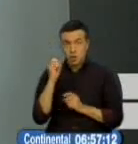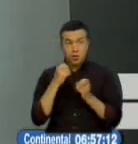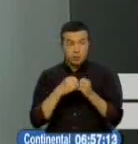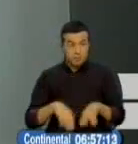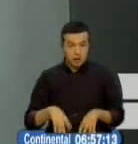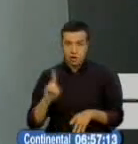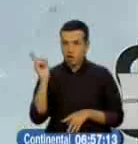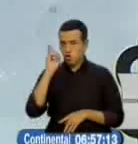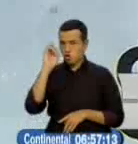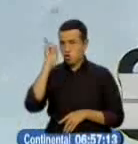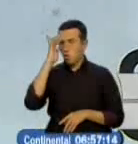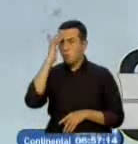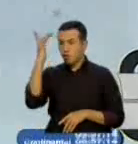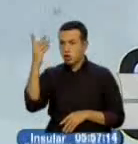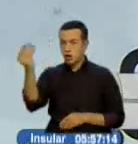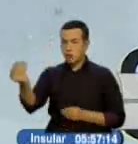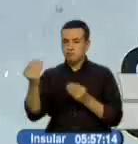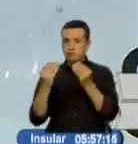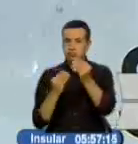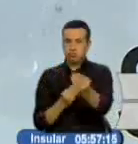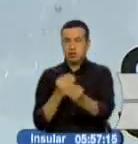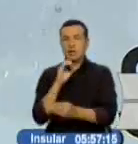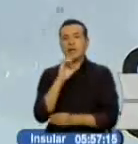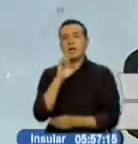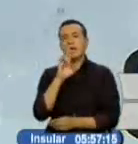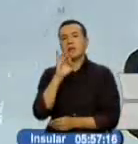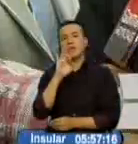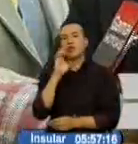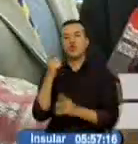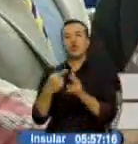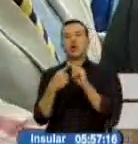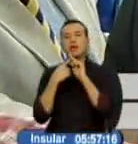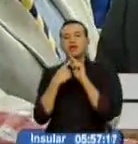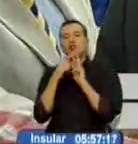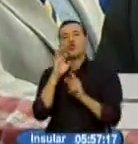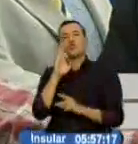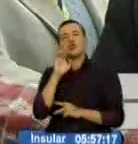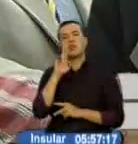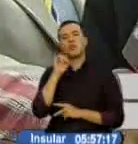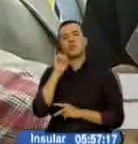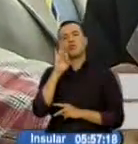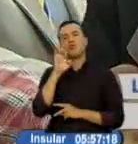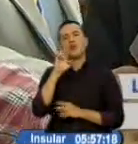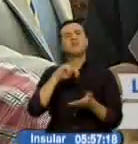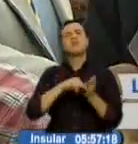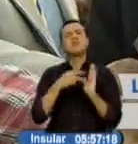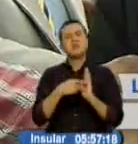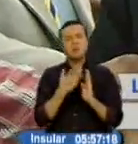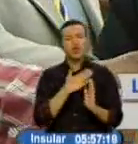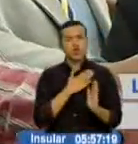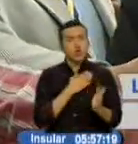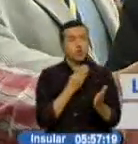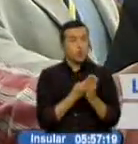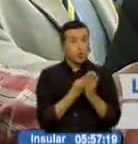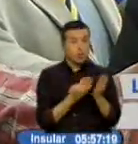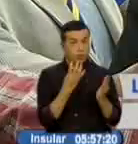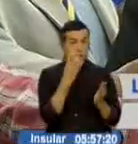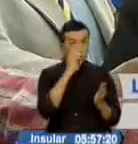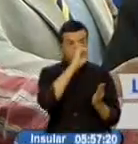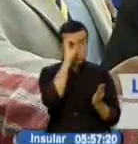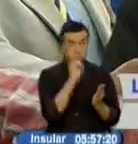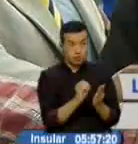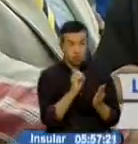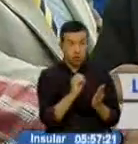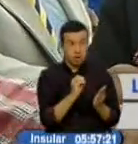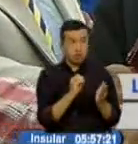perjudicados, pues con el crédito tributario se equiparará. El crédito tributario es el derecho que tienen los contribuyentes que comercializan productos